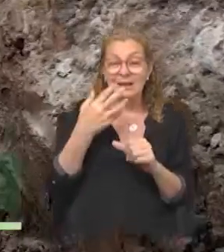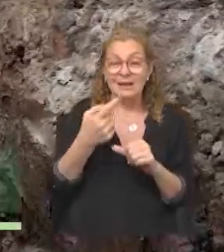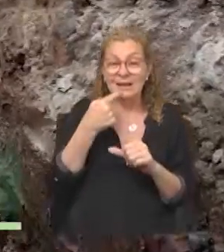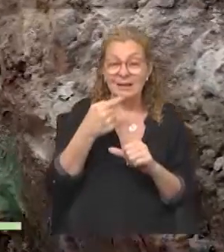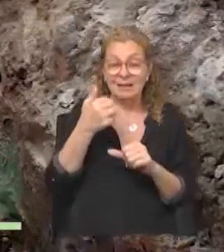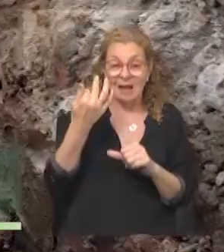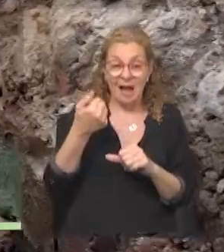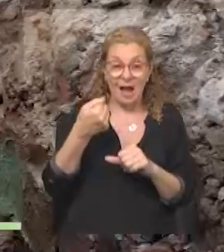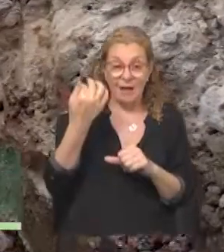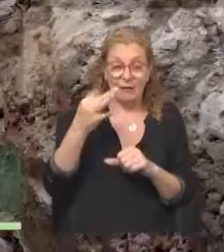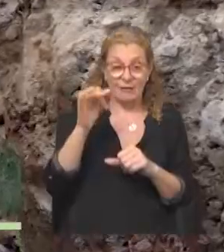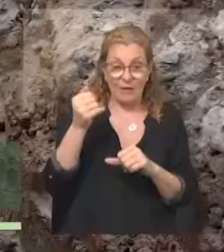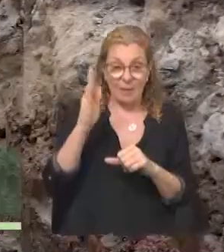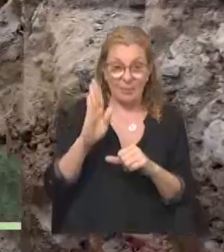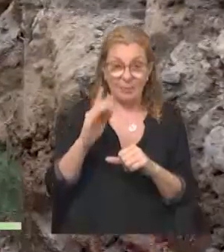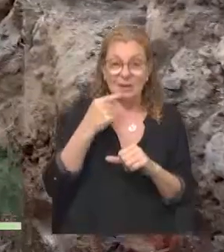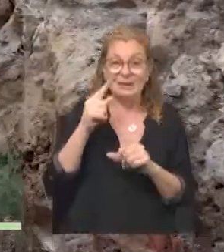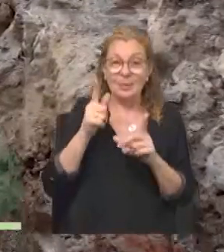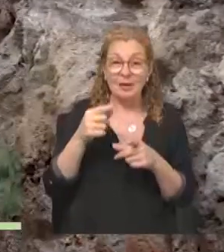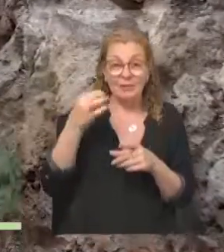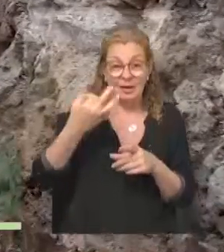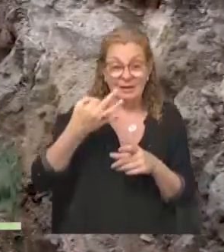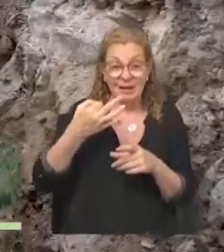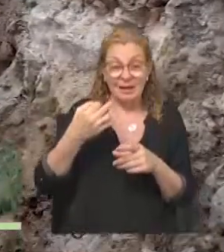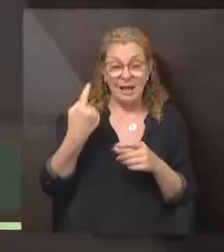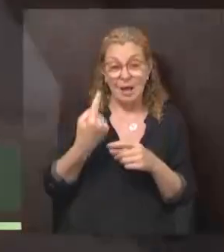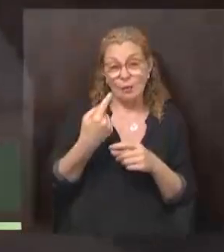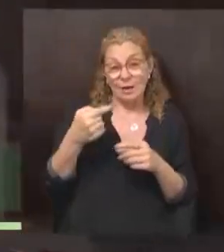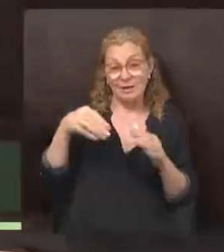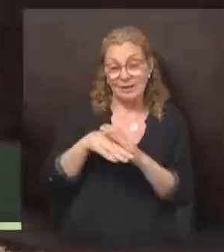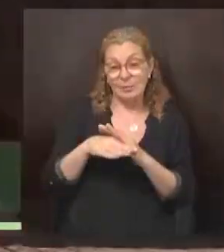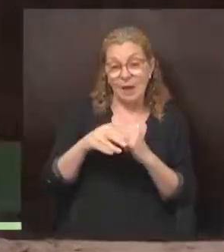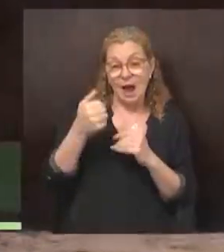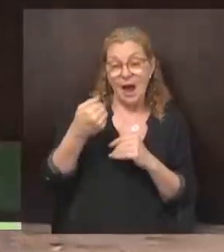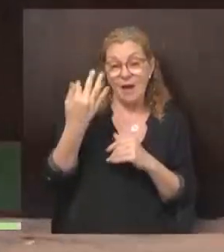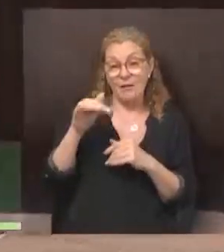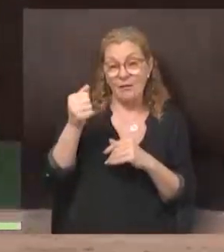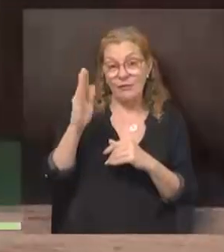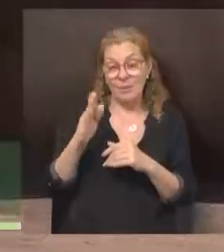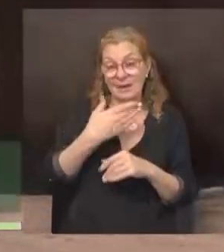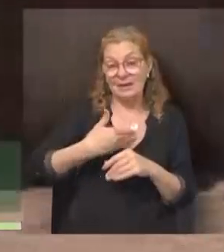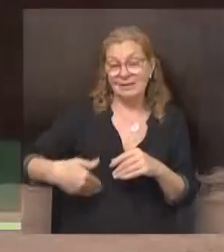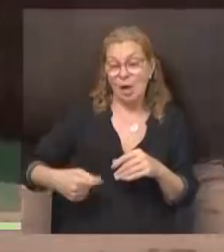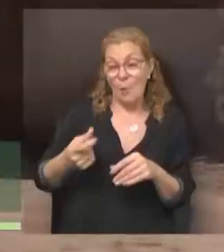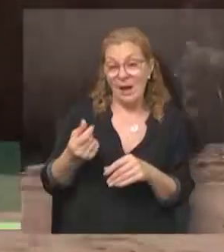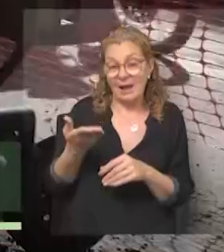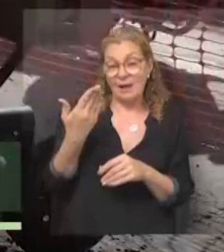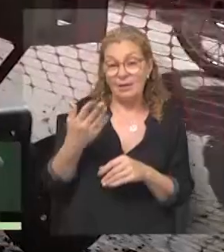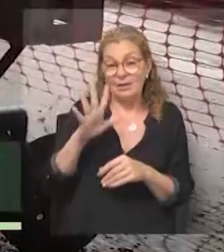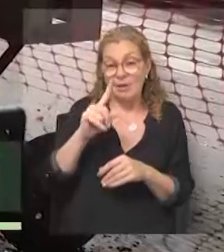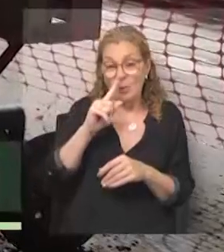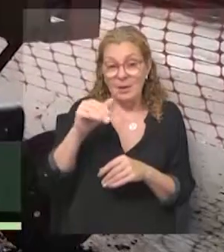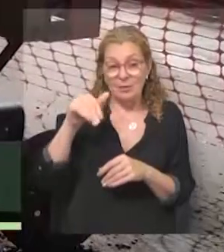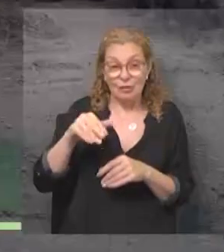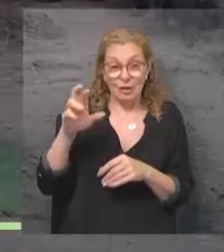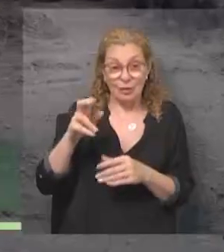la safa porque también es cierto que cada vez que interviene la safap al estado esa inversión le sale más caro él dice que hay 5000 millones de dólares de la